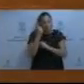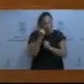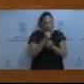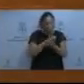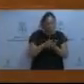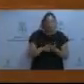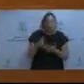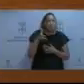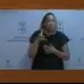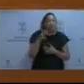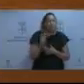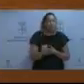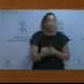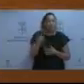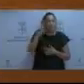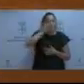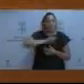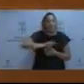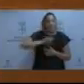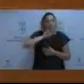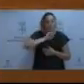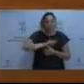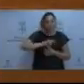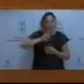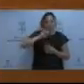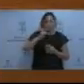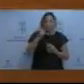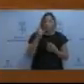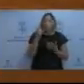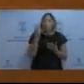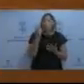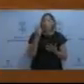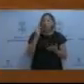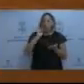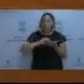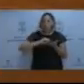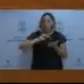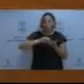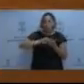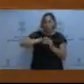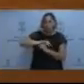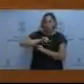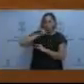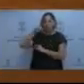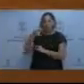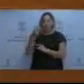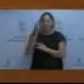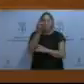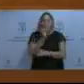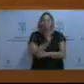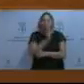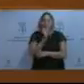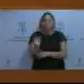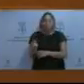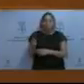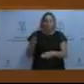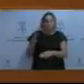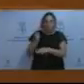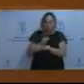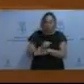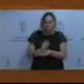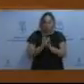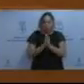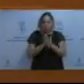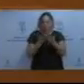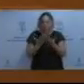quiere ir a Canarias, nos cuatriplican el presupuesto de inversión para la ayuda de libros de texto. O si quiere ir a Murcia, son